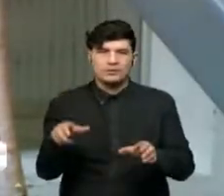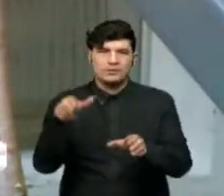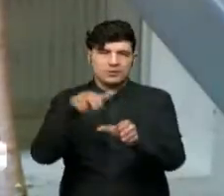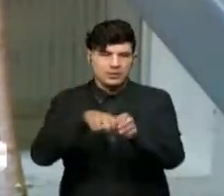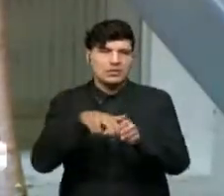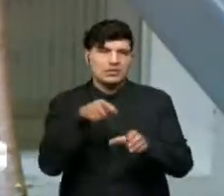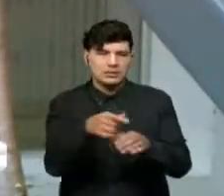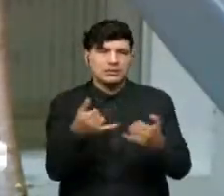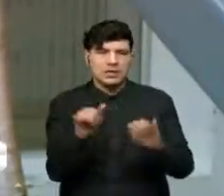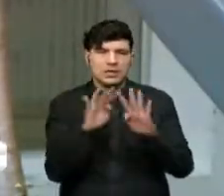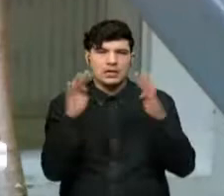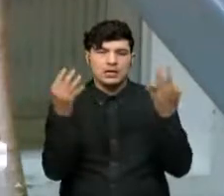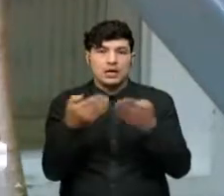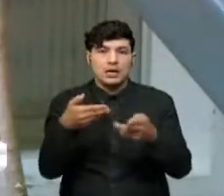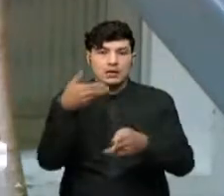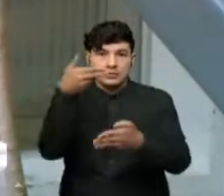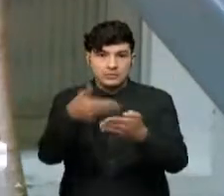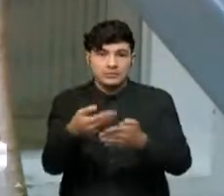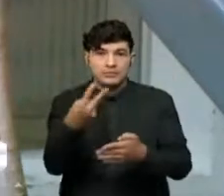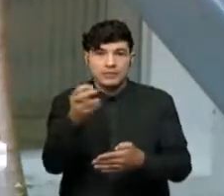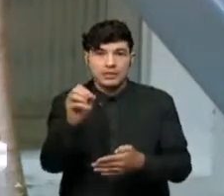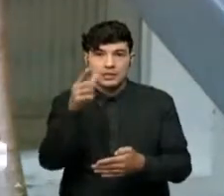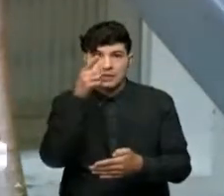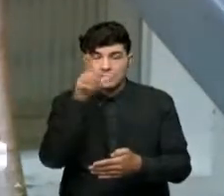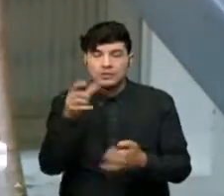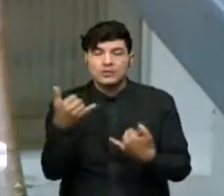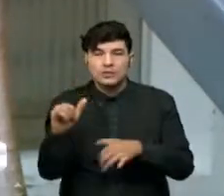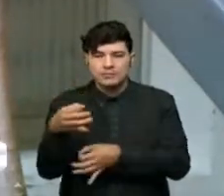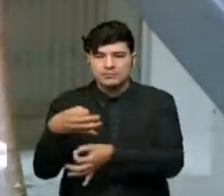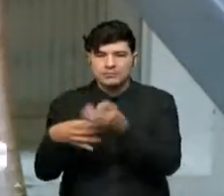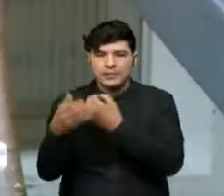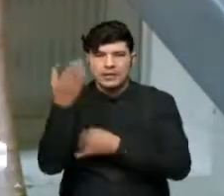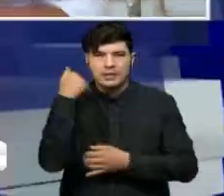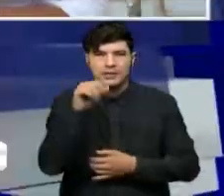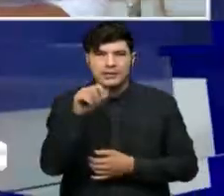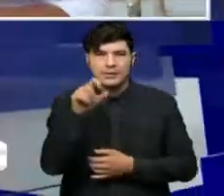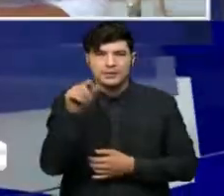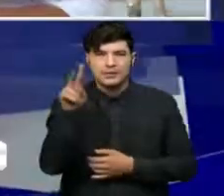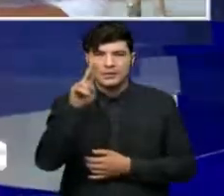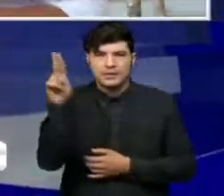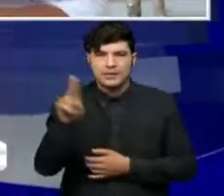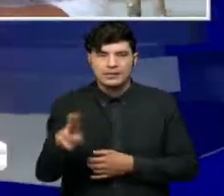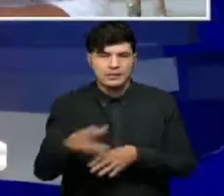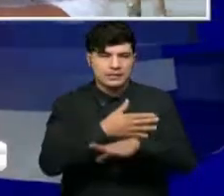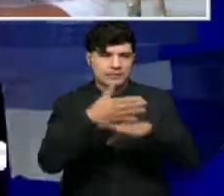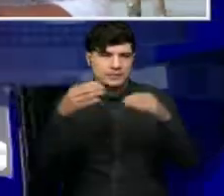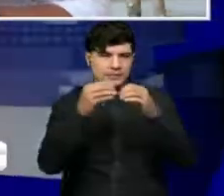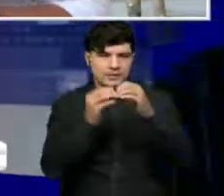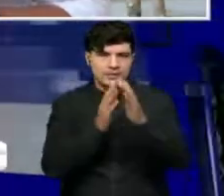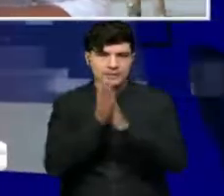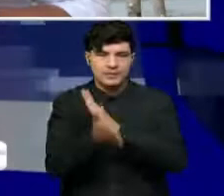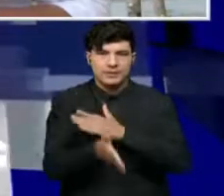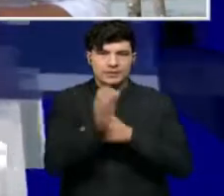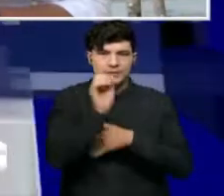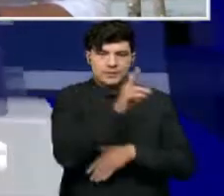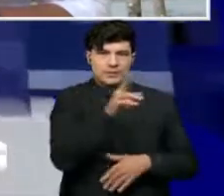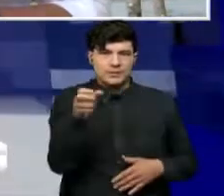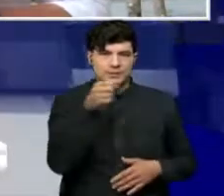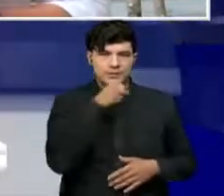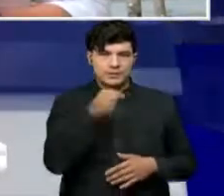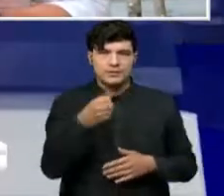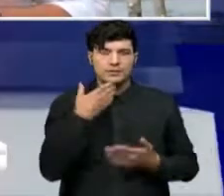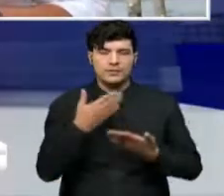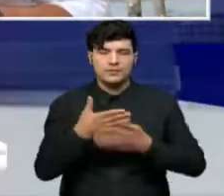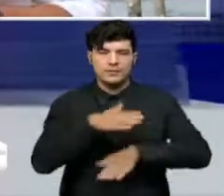actuales senadores momento en el que se posesionen los que ganaron el pasado 11 de marzo compañeros y televidentes hasta aquí toda la información con la